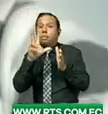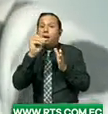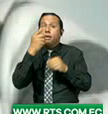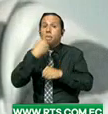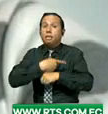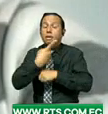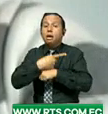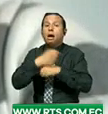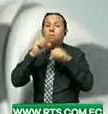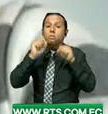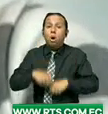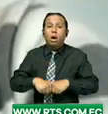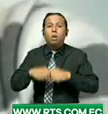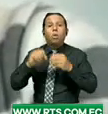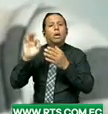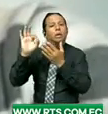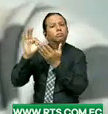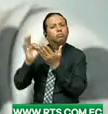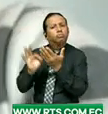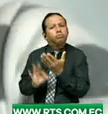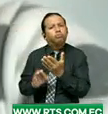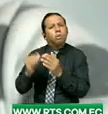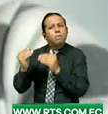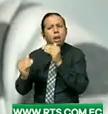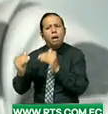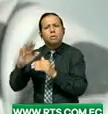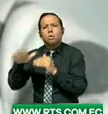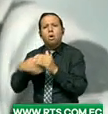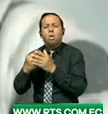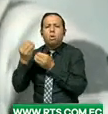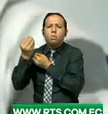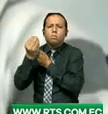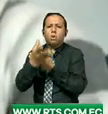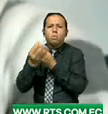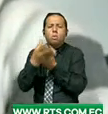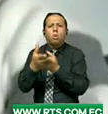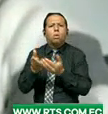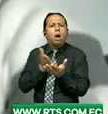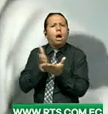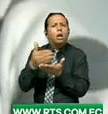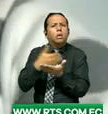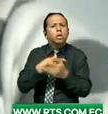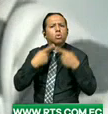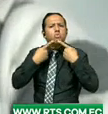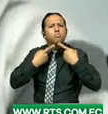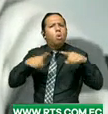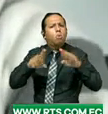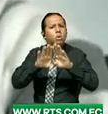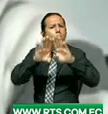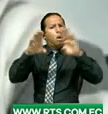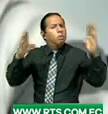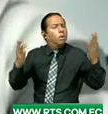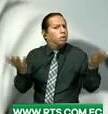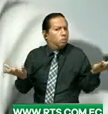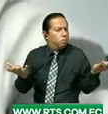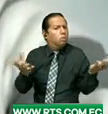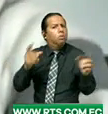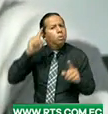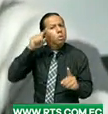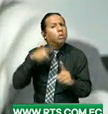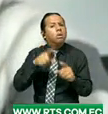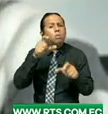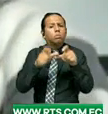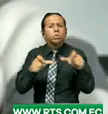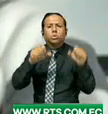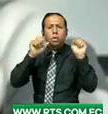publicar los estados financieros y balances del instituto, y este acceso debe ser público y abierto, obviamente para